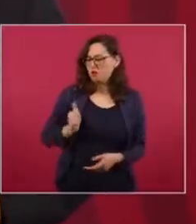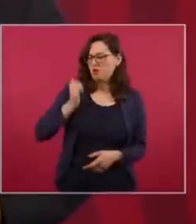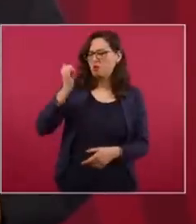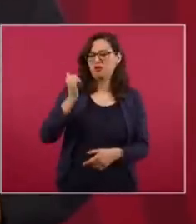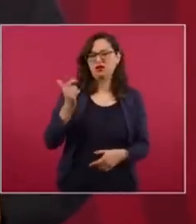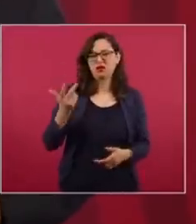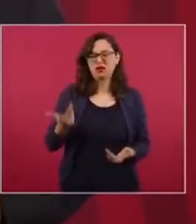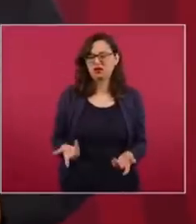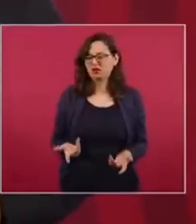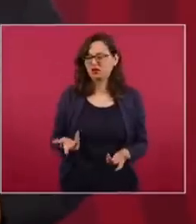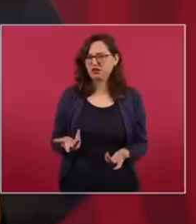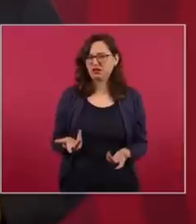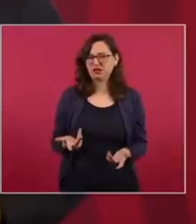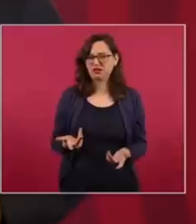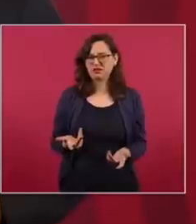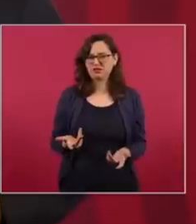medrando